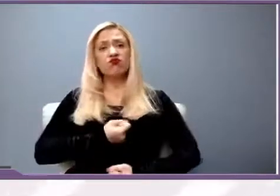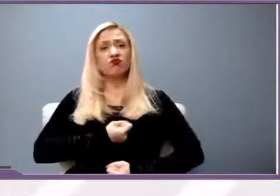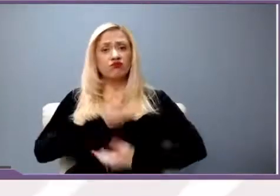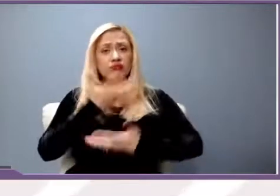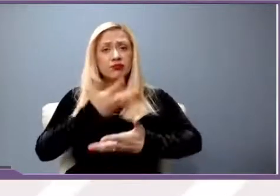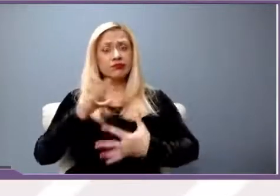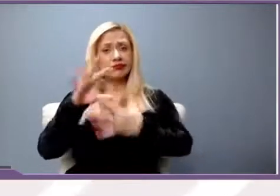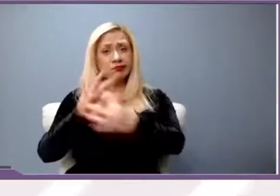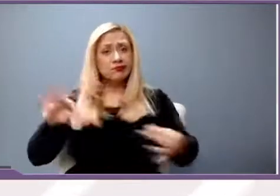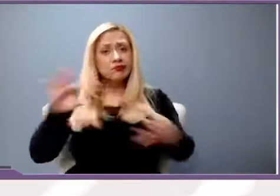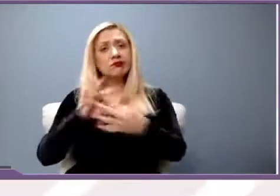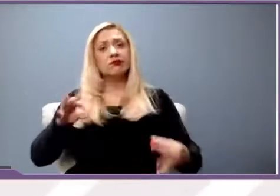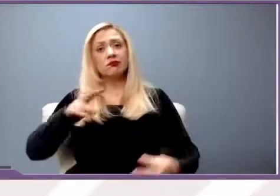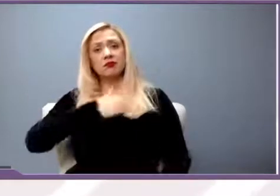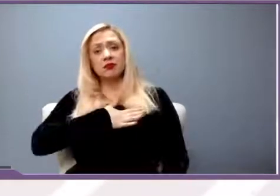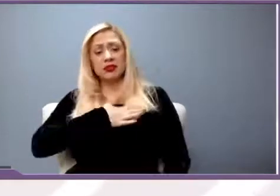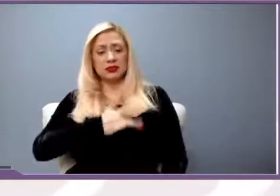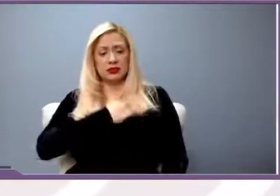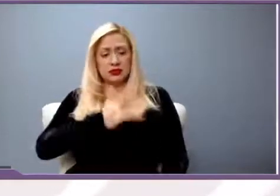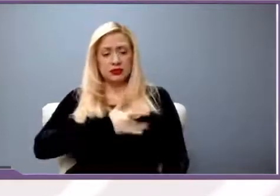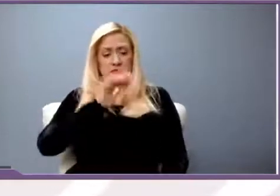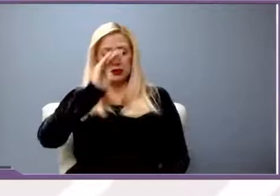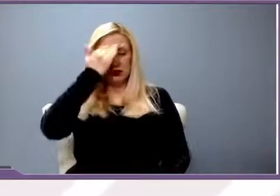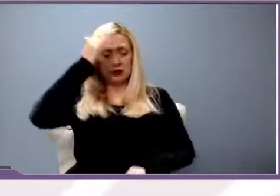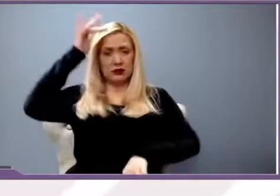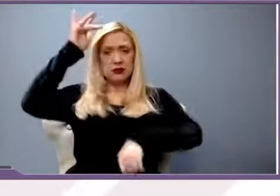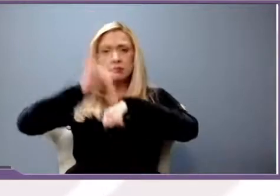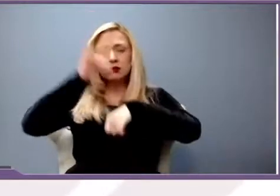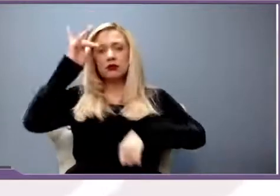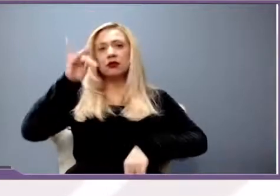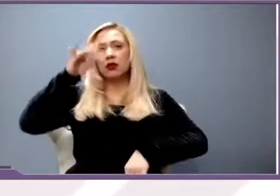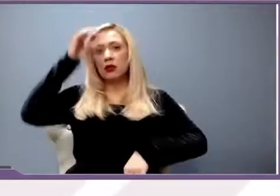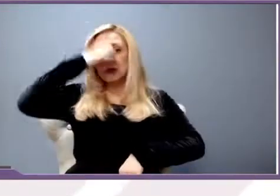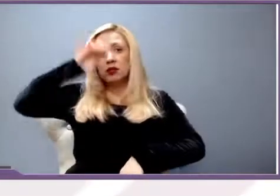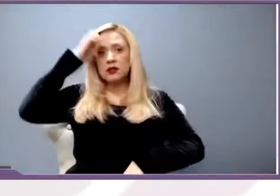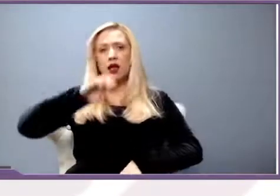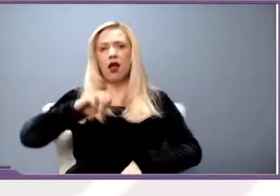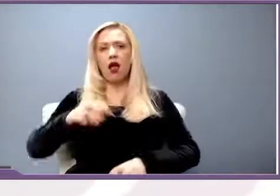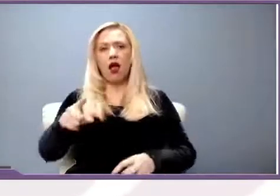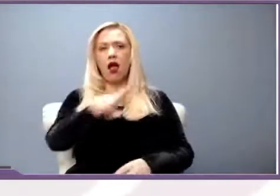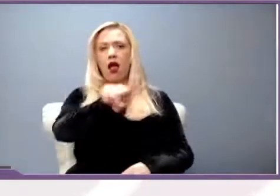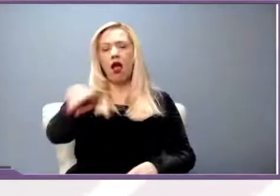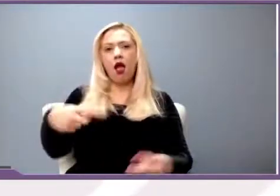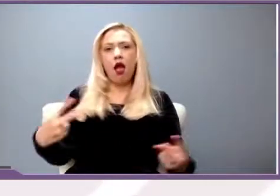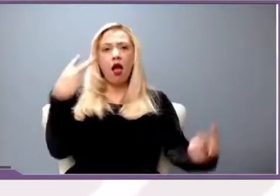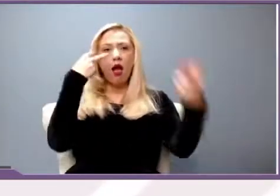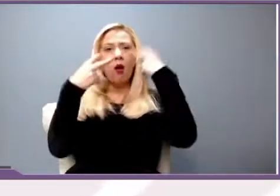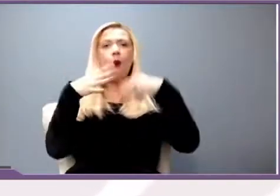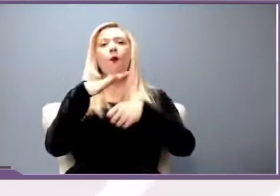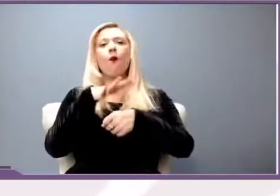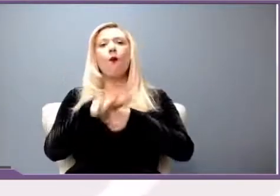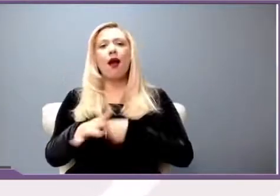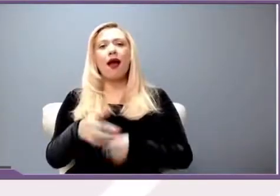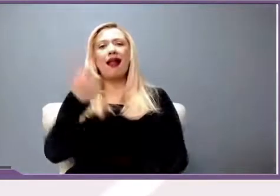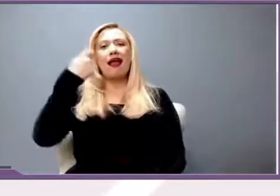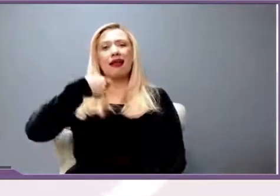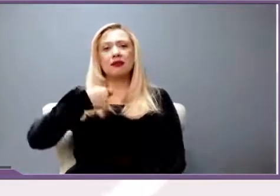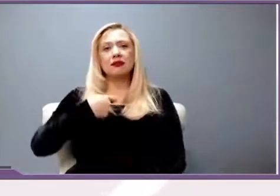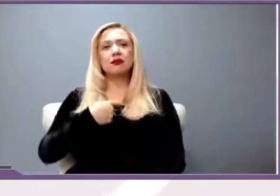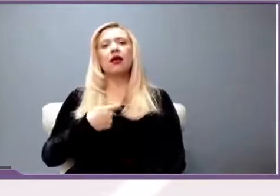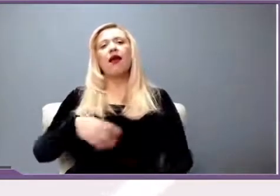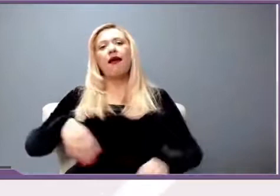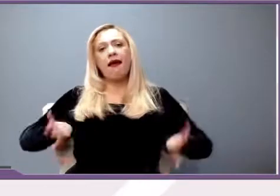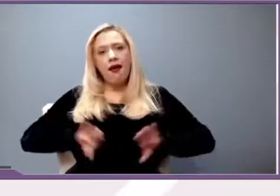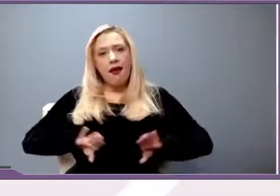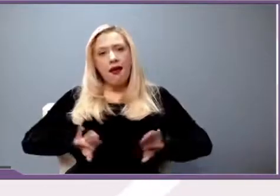nuestra voz y nuestra experiencia para que puedan reconocer cuáles son nuestras necesidades, ponerlas ahí y trabajar por ellas. Yo siempre digo que